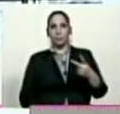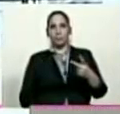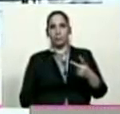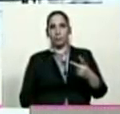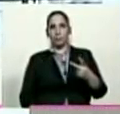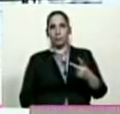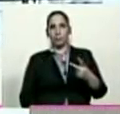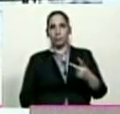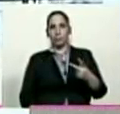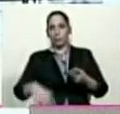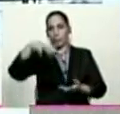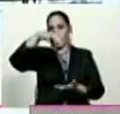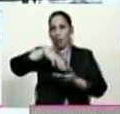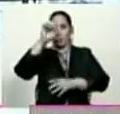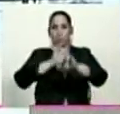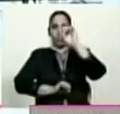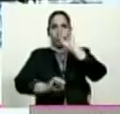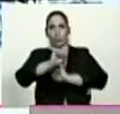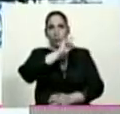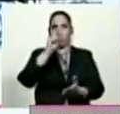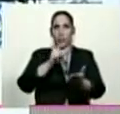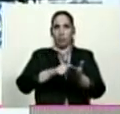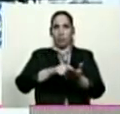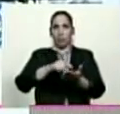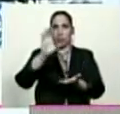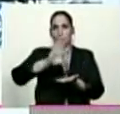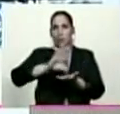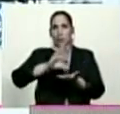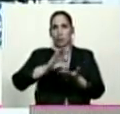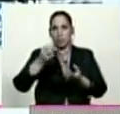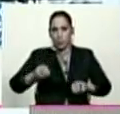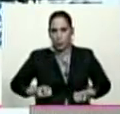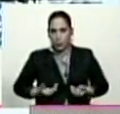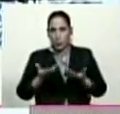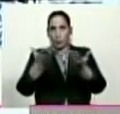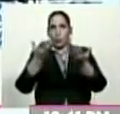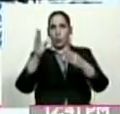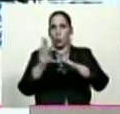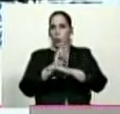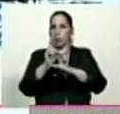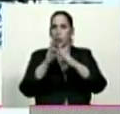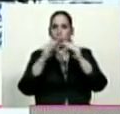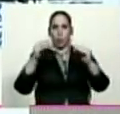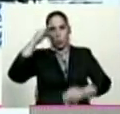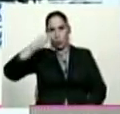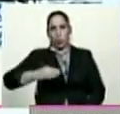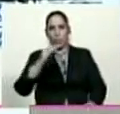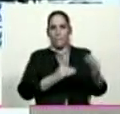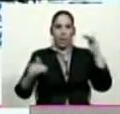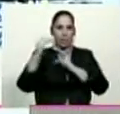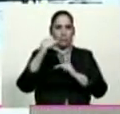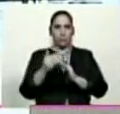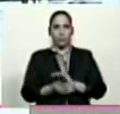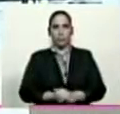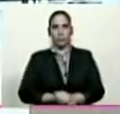comandante de la región de defensa integral central, y transmítalo a todas las unidades y a todos los soldados, máxima moral.